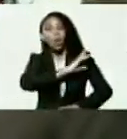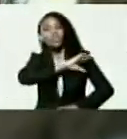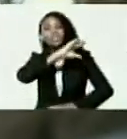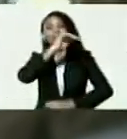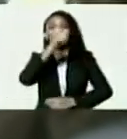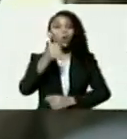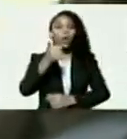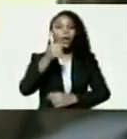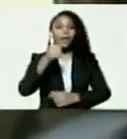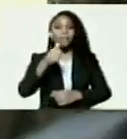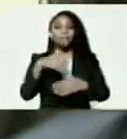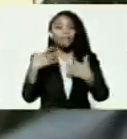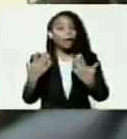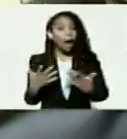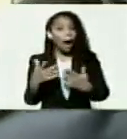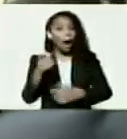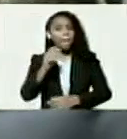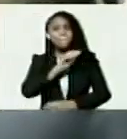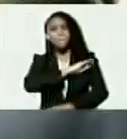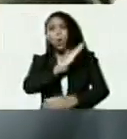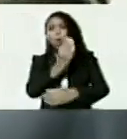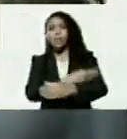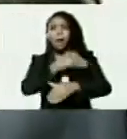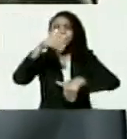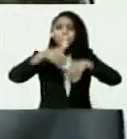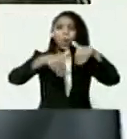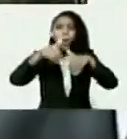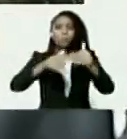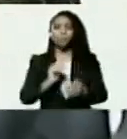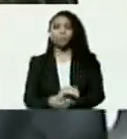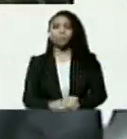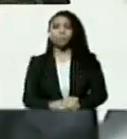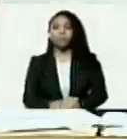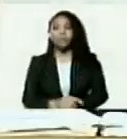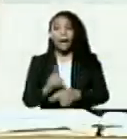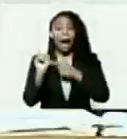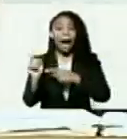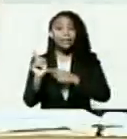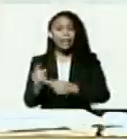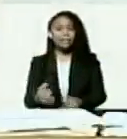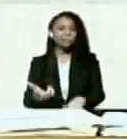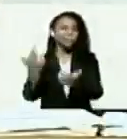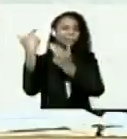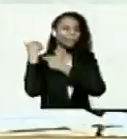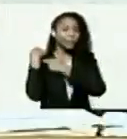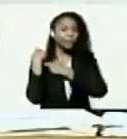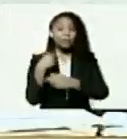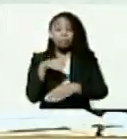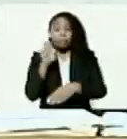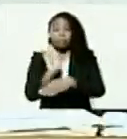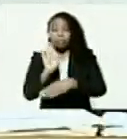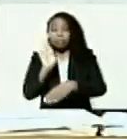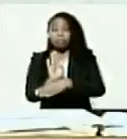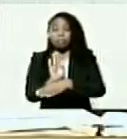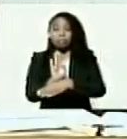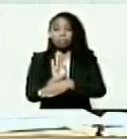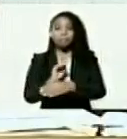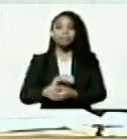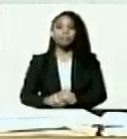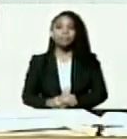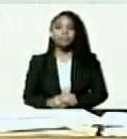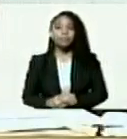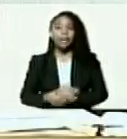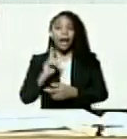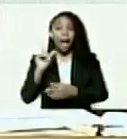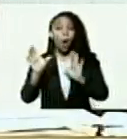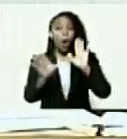rectores del poder electoral. Es una responsabilidad sagrada y consagrada en